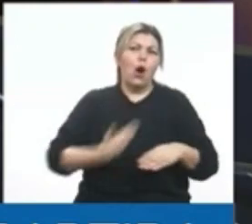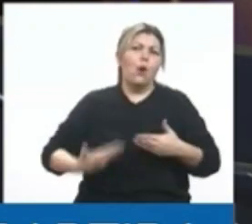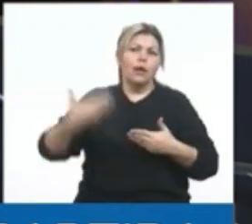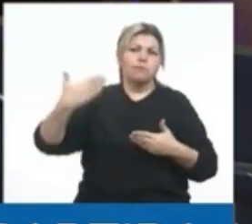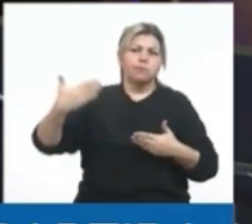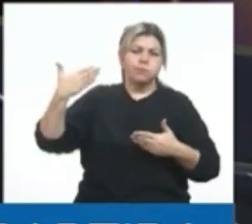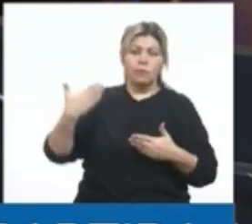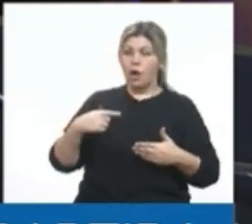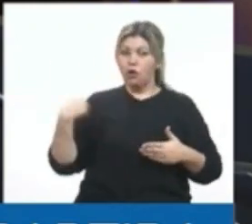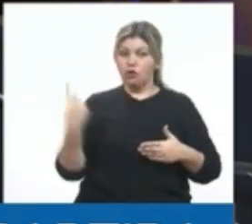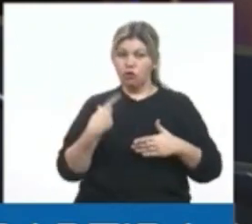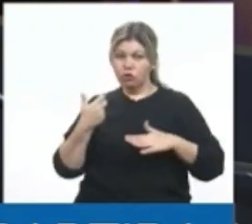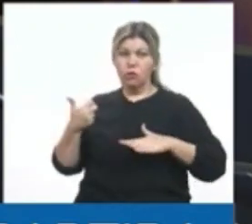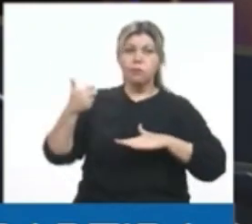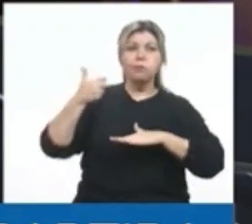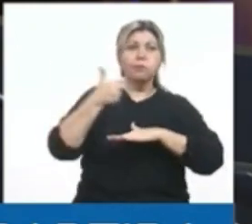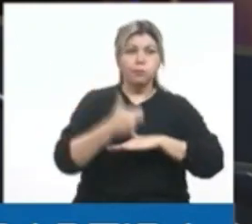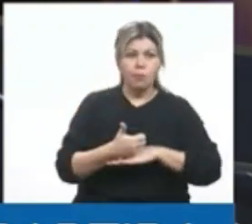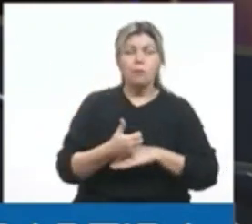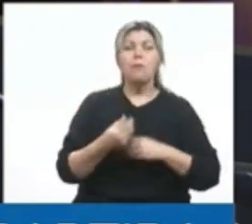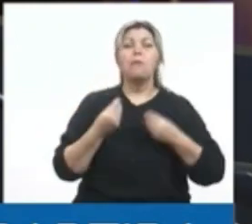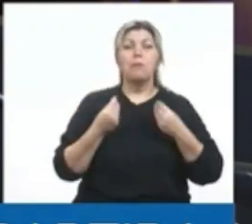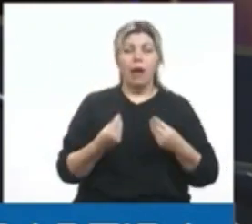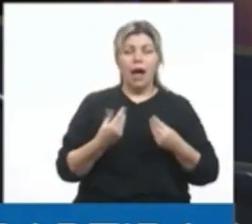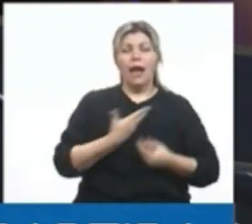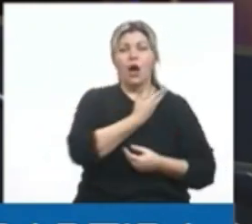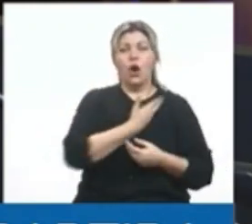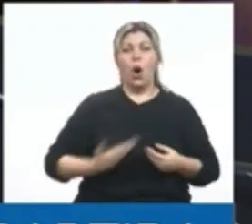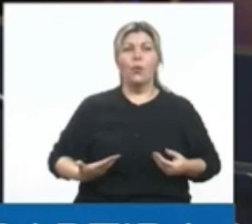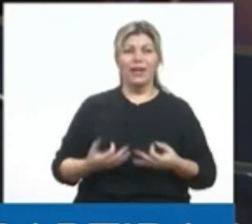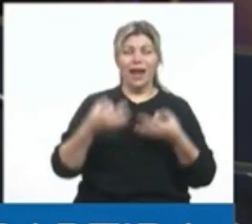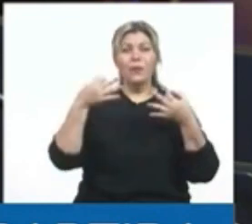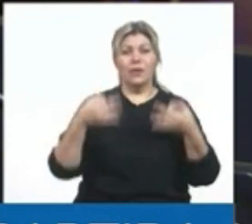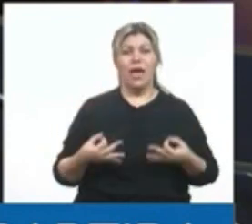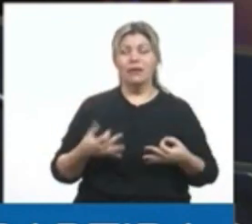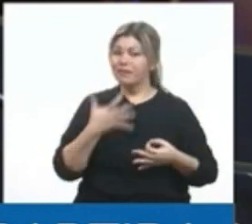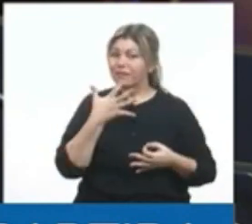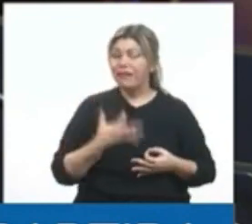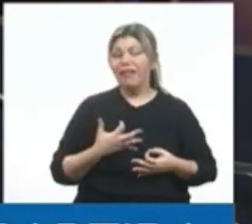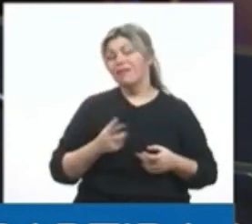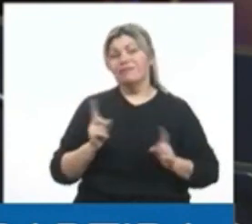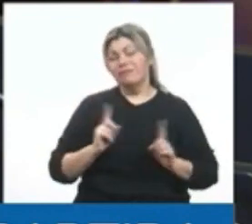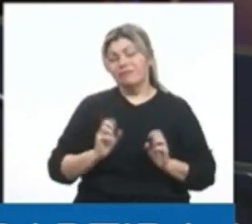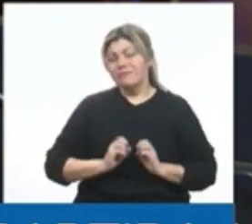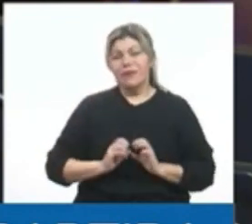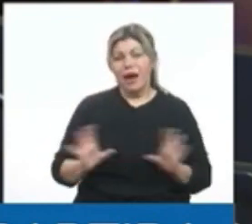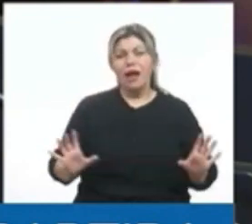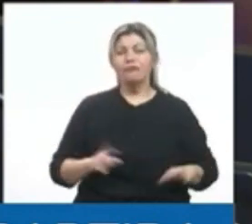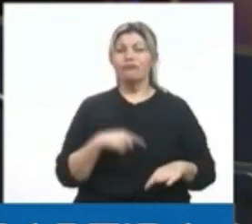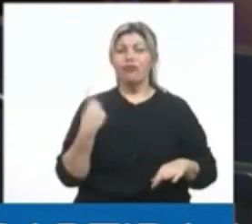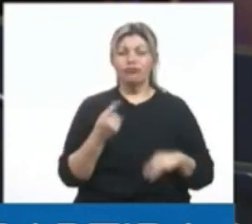estamos acá para gobernar bien y no lo estamos haciendo estamos pensando solamente